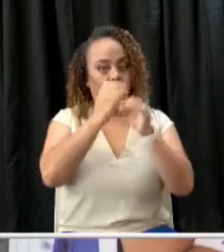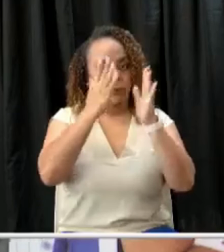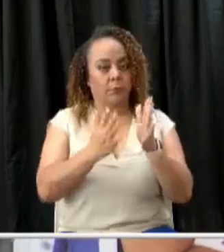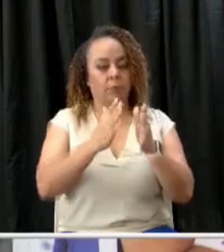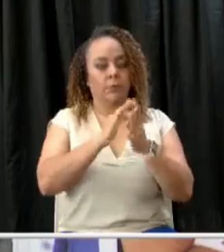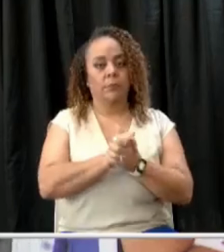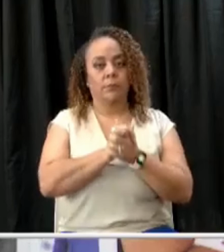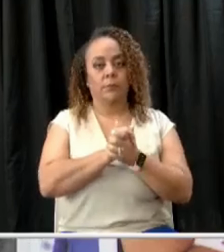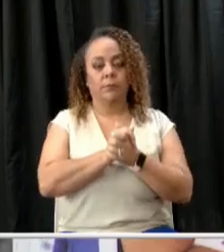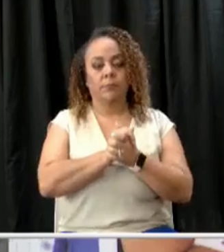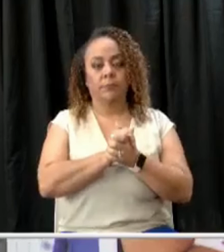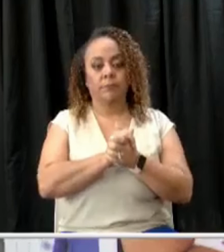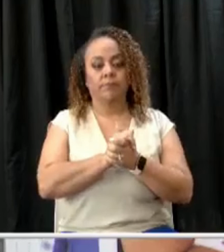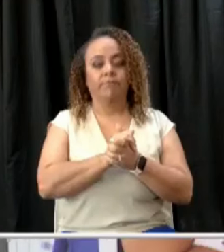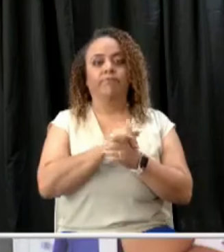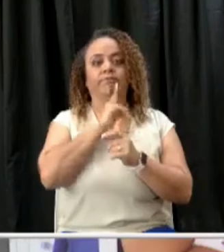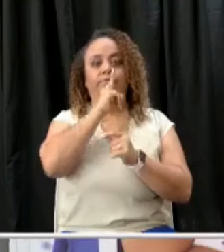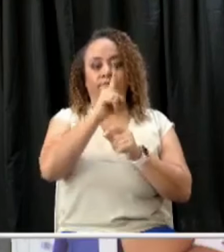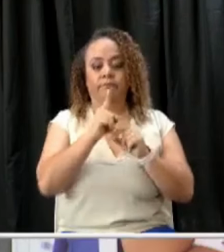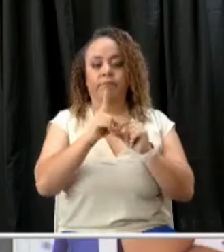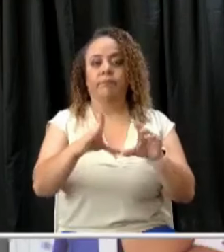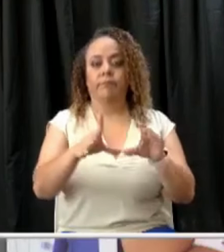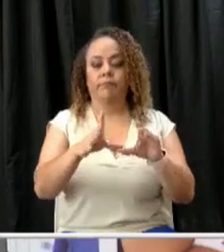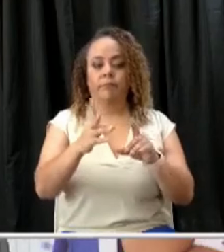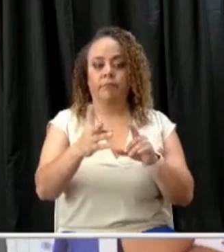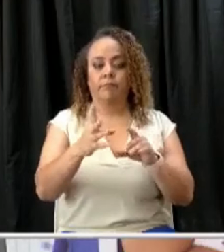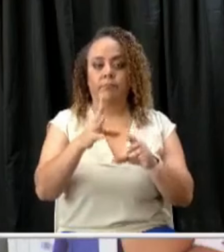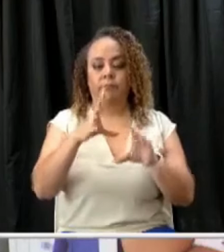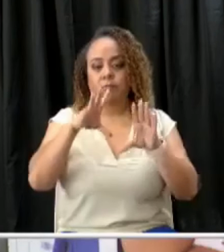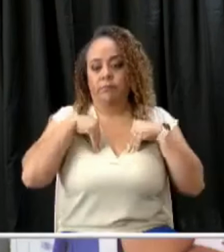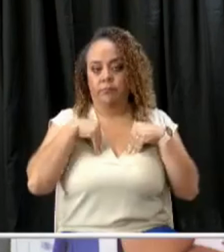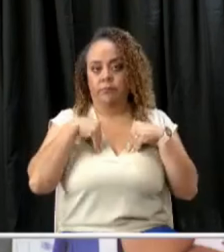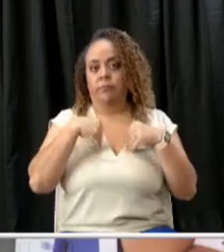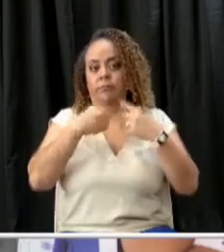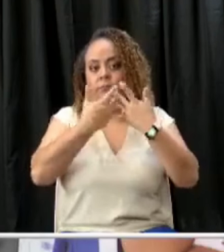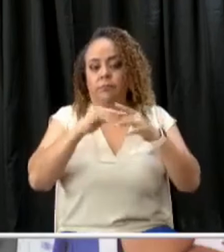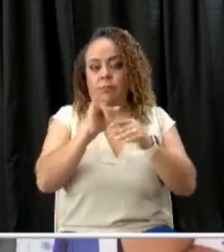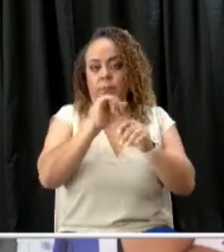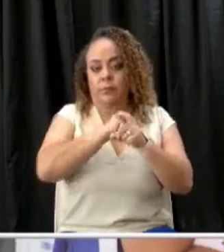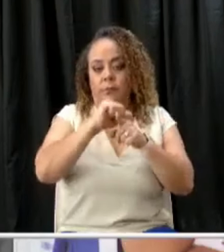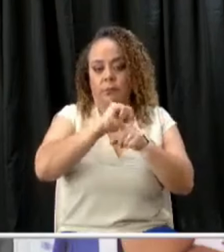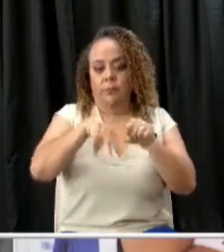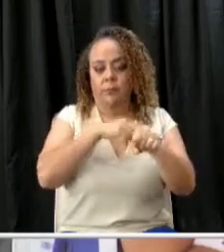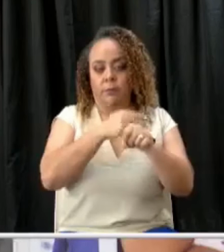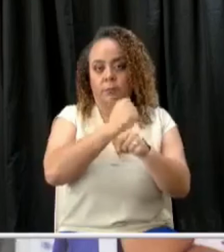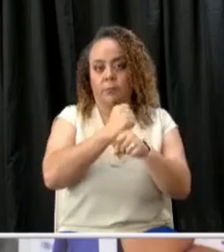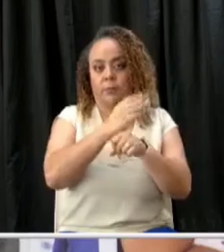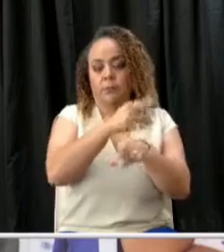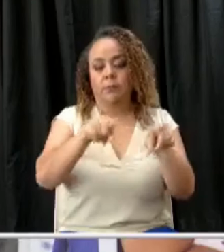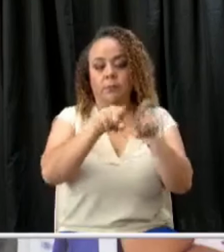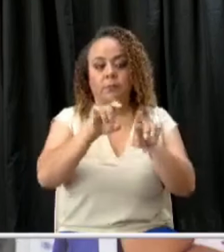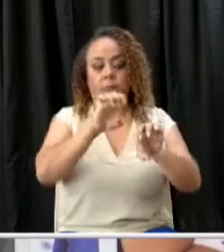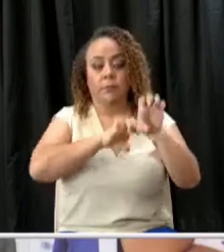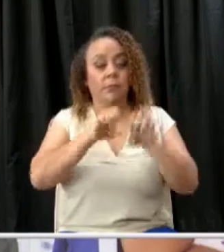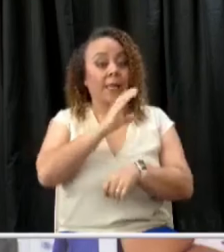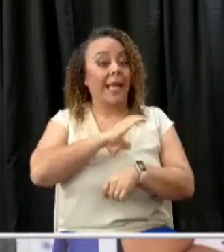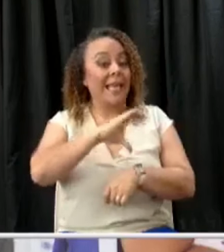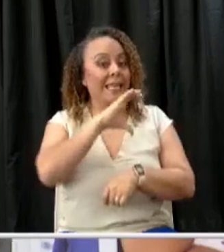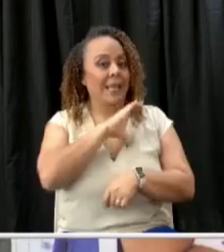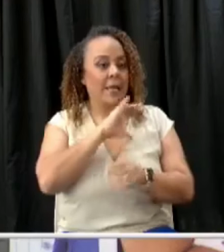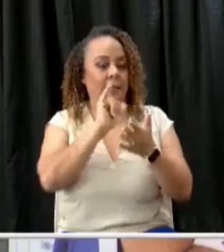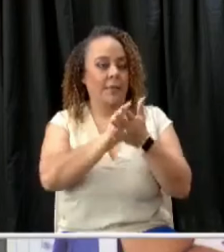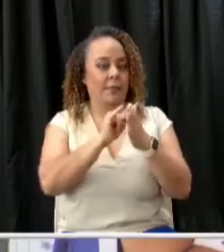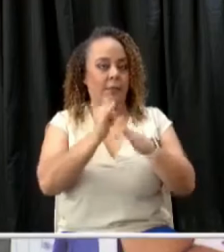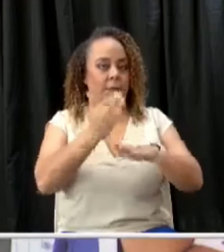trabajadores sean adoptados por la empresa como una práctica normal de trabajo y que también se evalúe la calidad